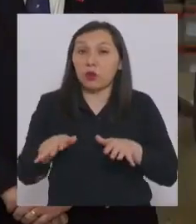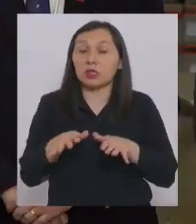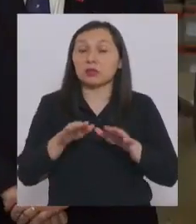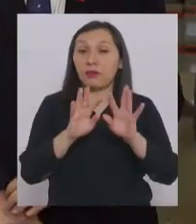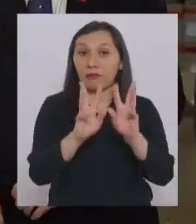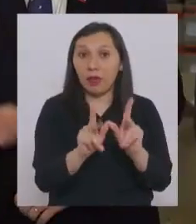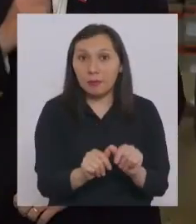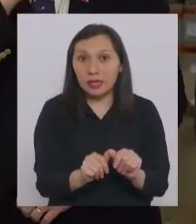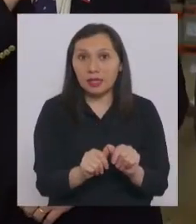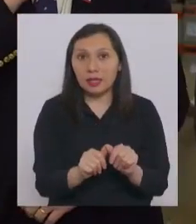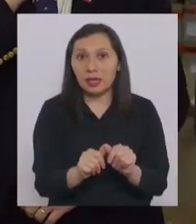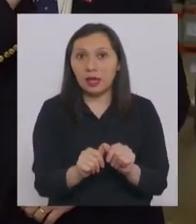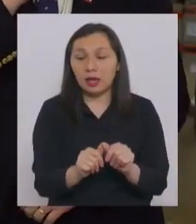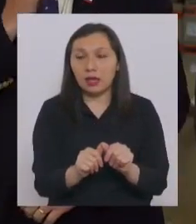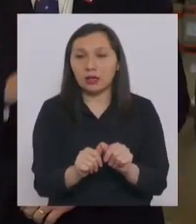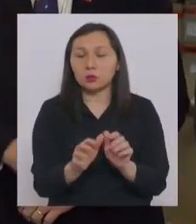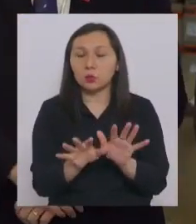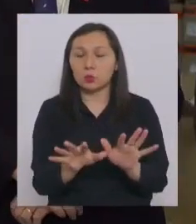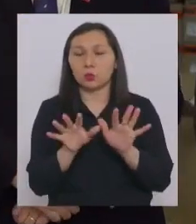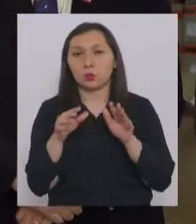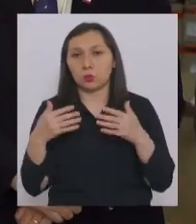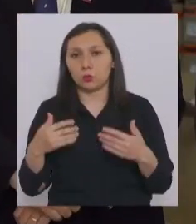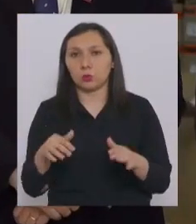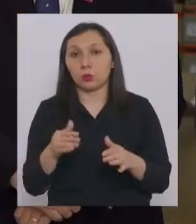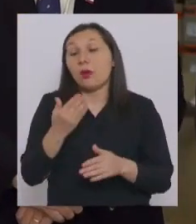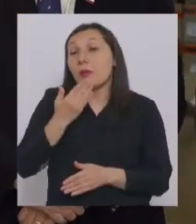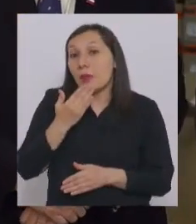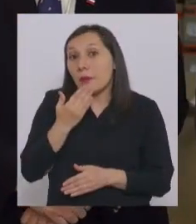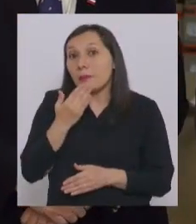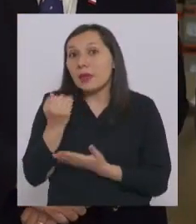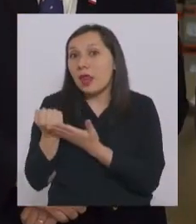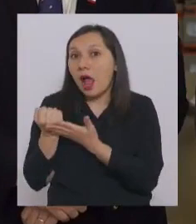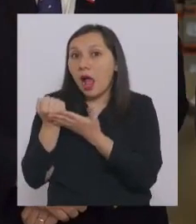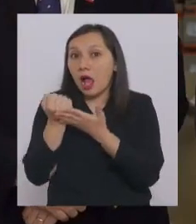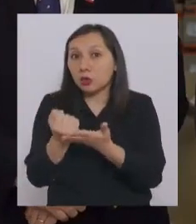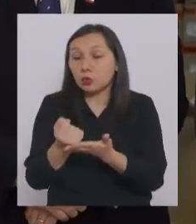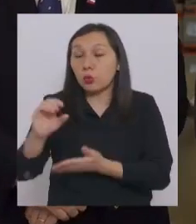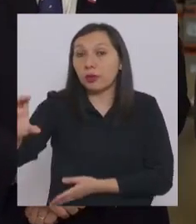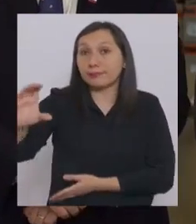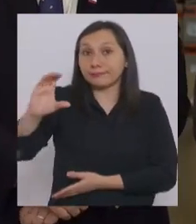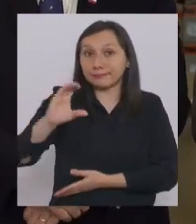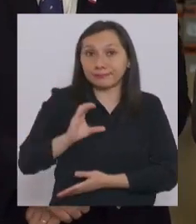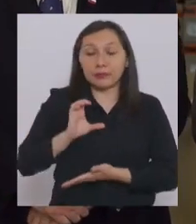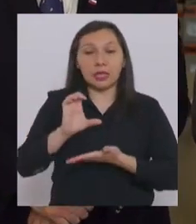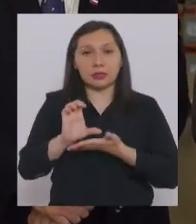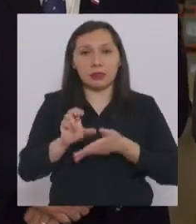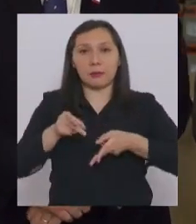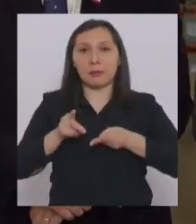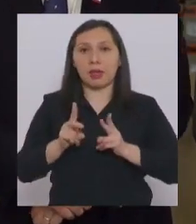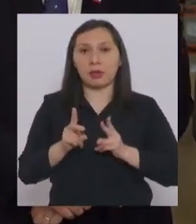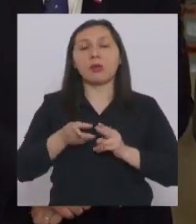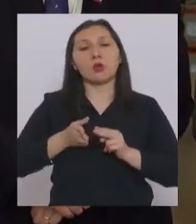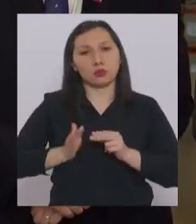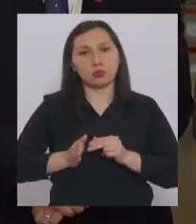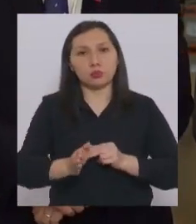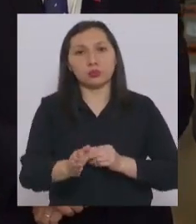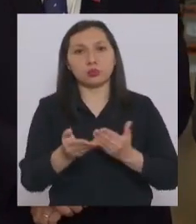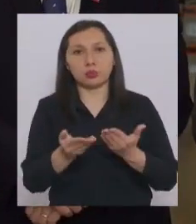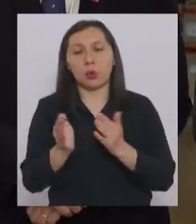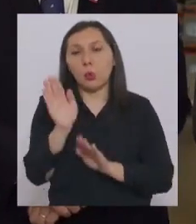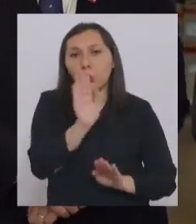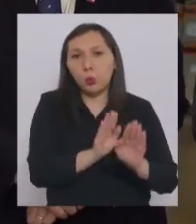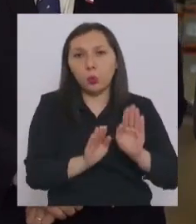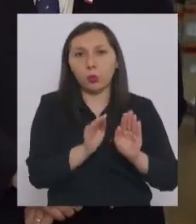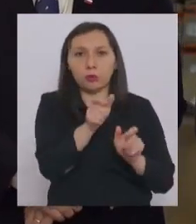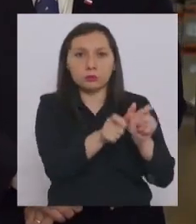familia ha sido magnífico. Pero también las ayudas que han podido recibir del Estado les han permitido seguir